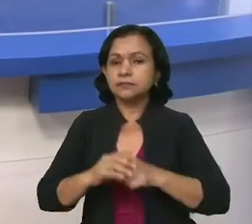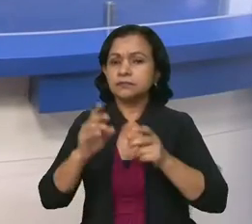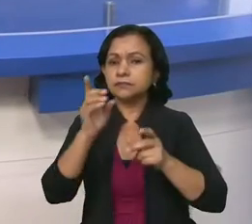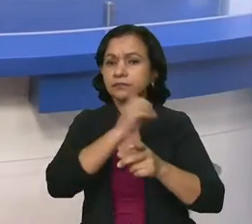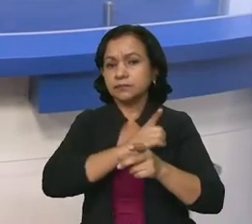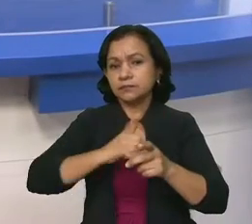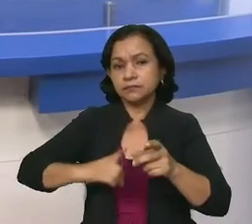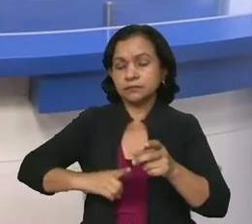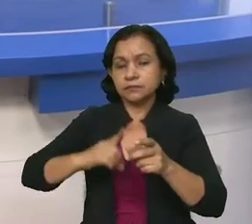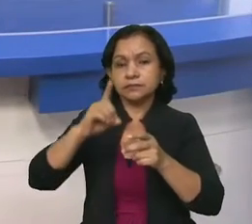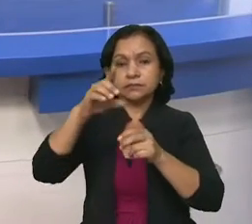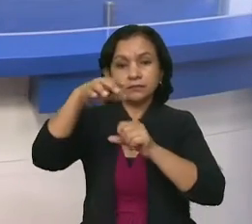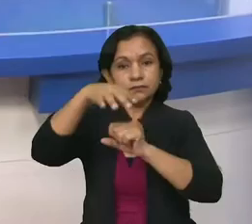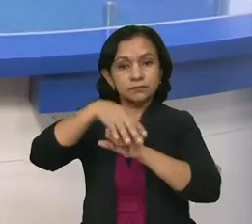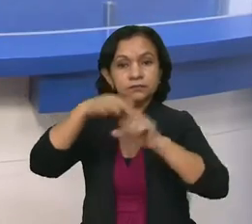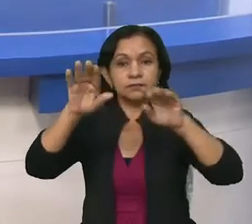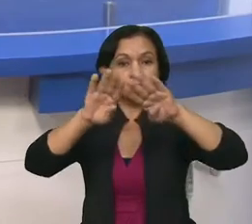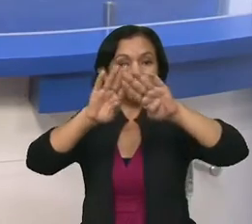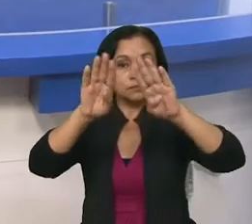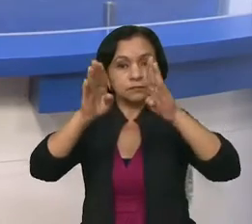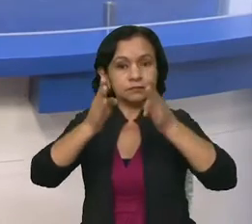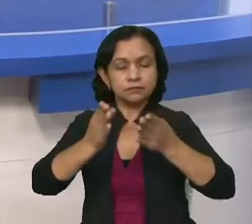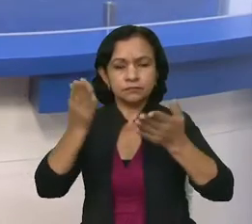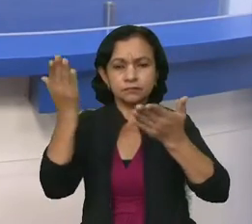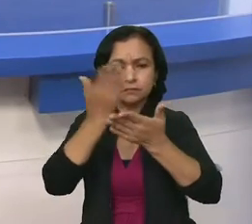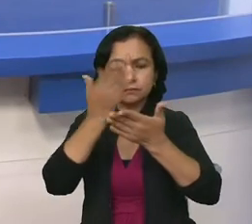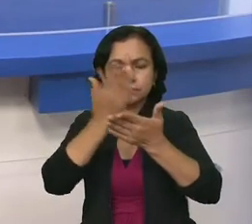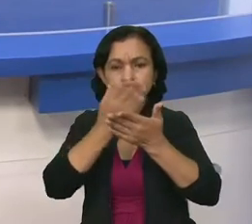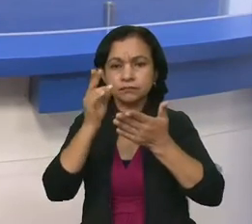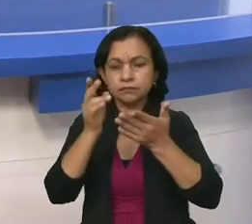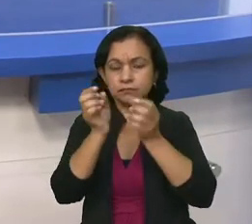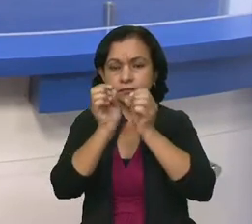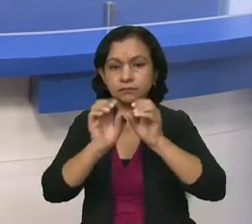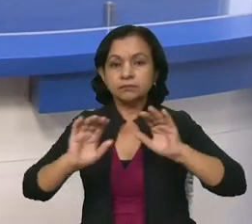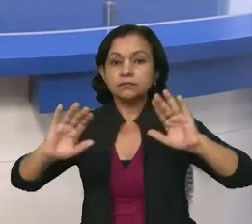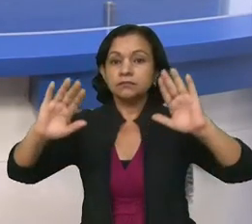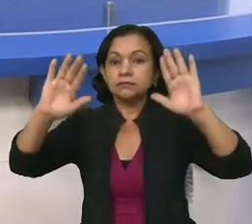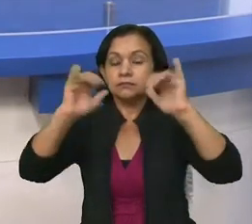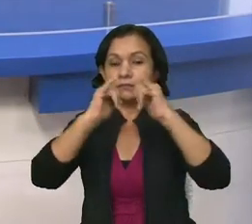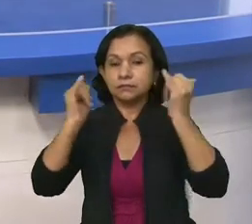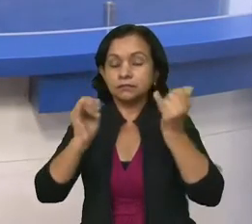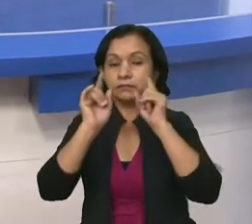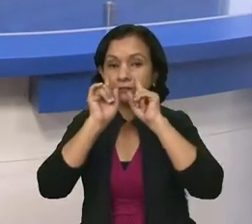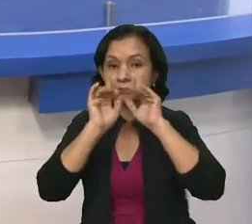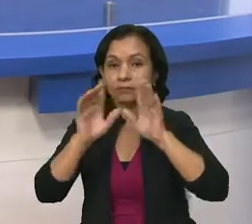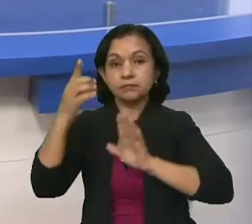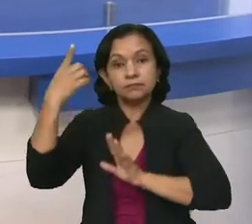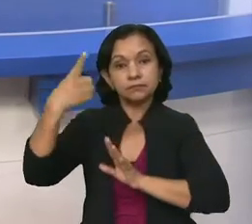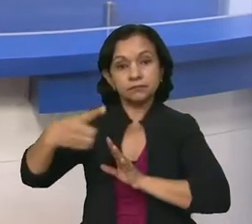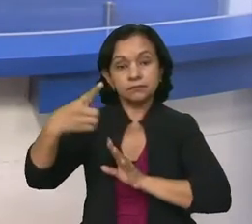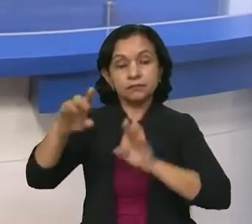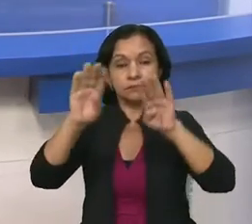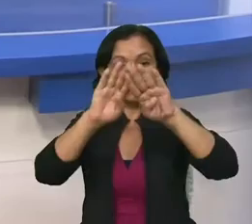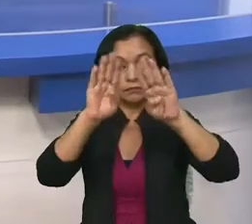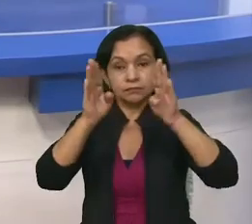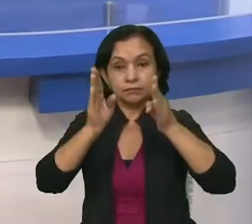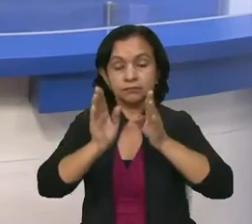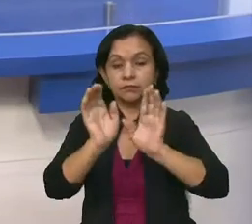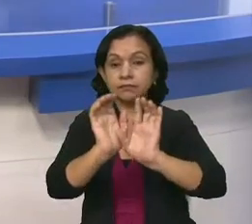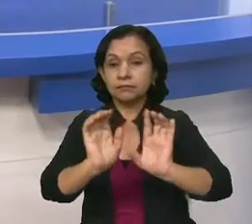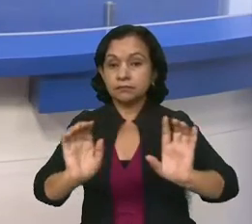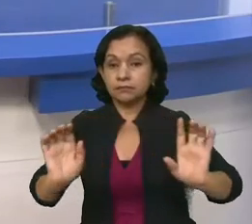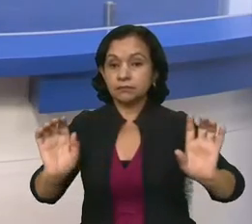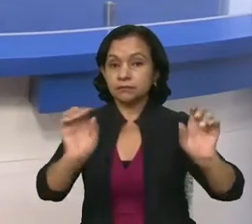Legisladores de la Comisión de Asuntos de la Mujer estudiaron dos convenciones internacionales que protegen los derechos de las mujeres y niños con